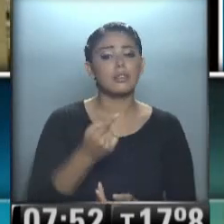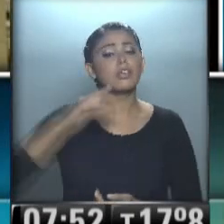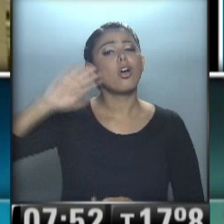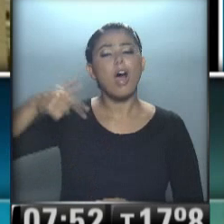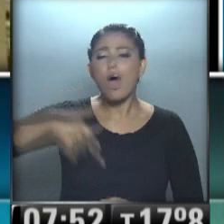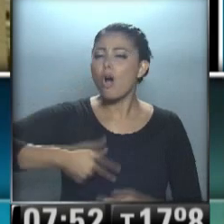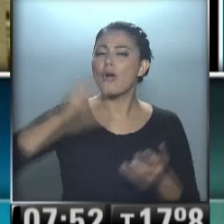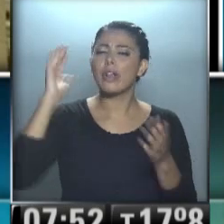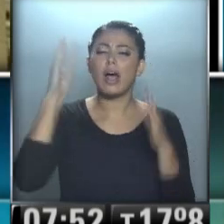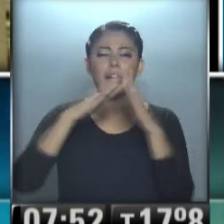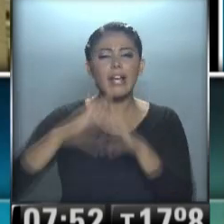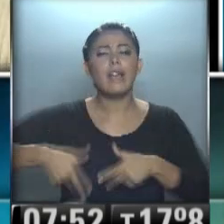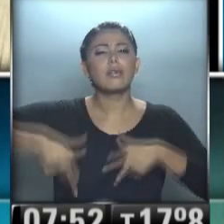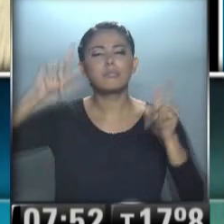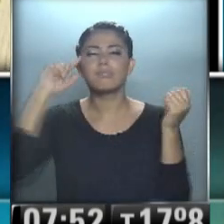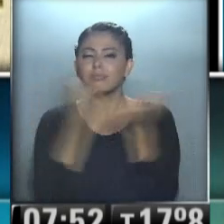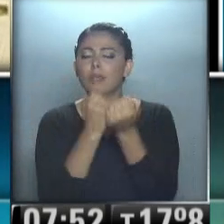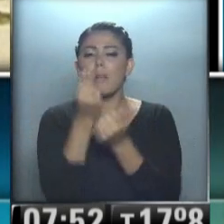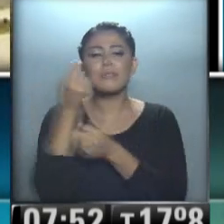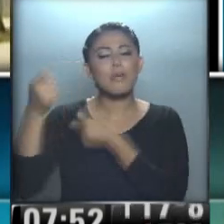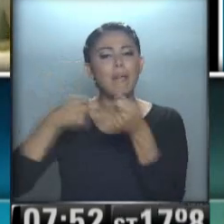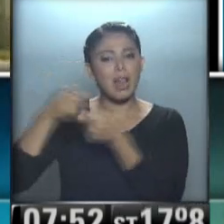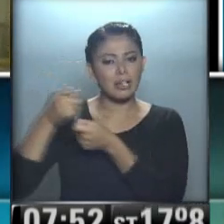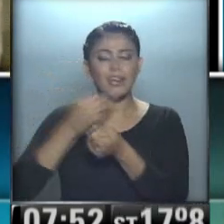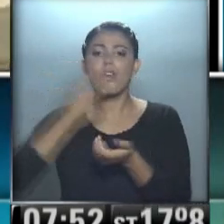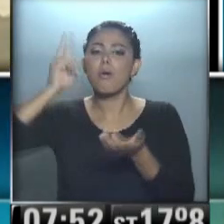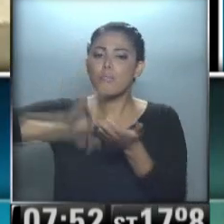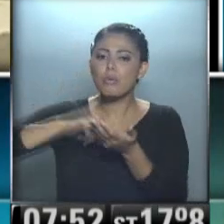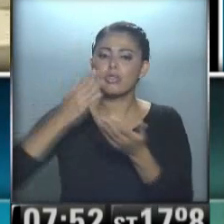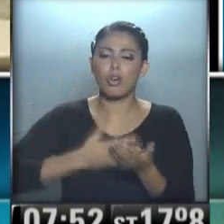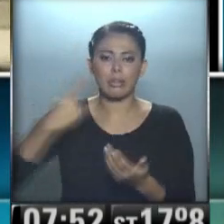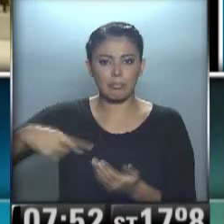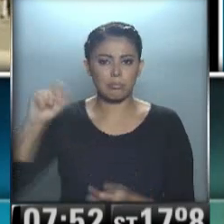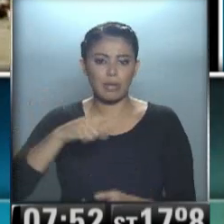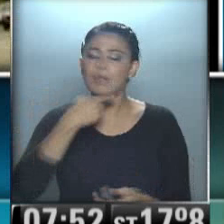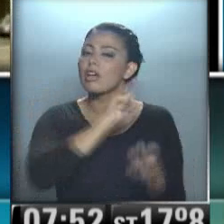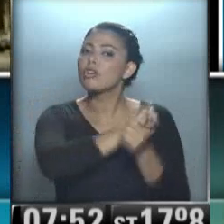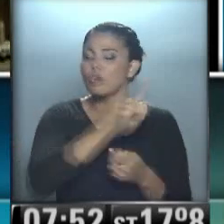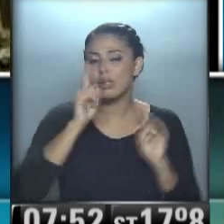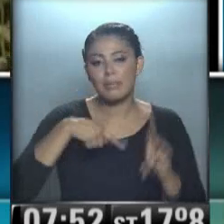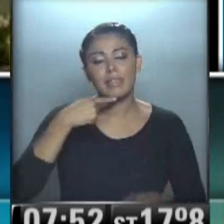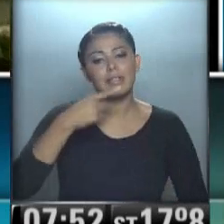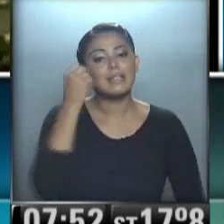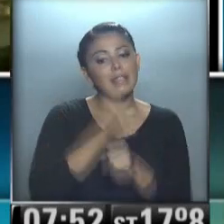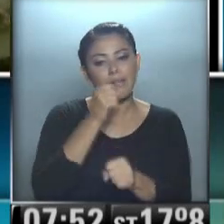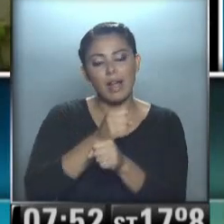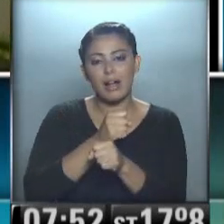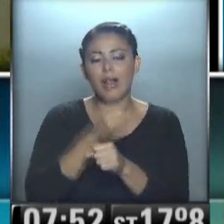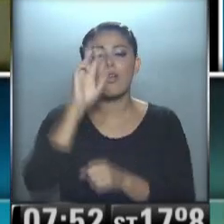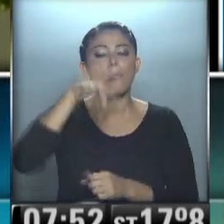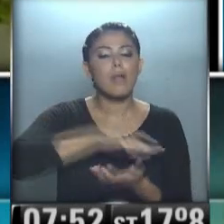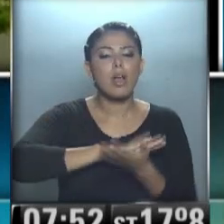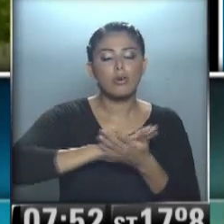vayan a evaluar las propiedades inmobiliarias a precio de mercado para el impuesto de bienes personales y señaló que se está trabajando en un plan